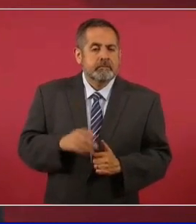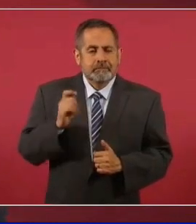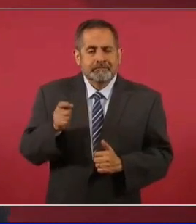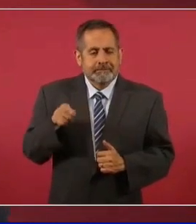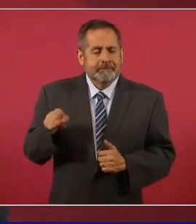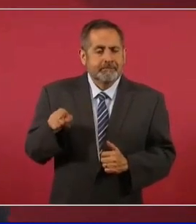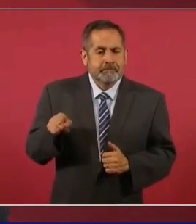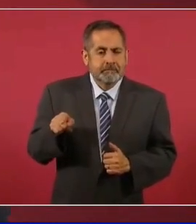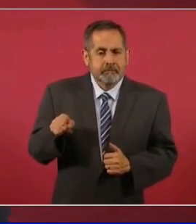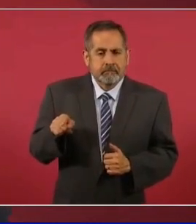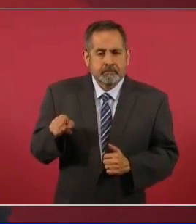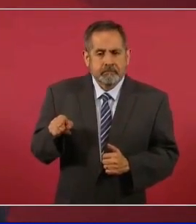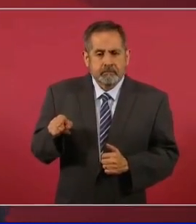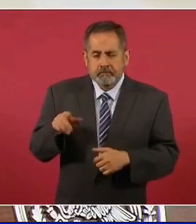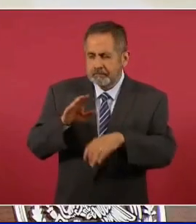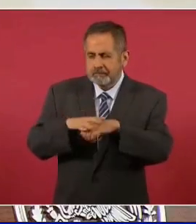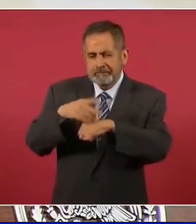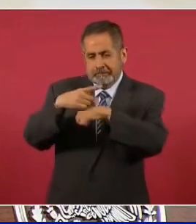dañino